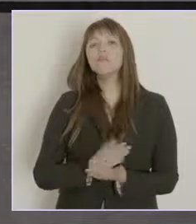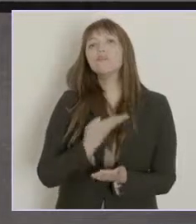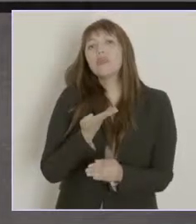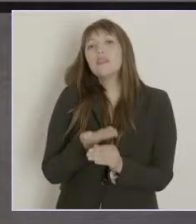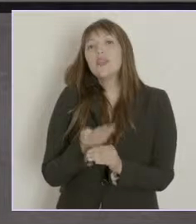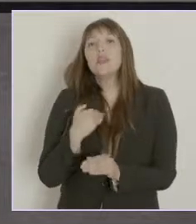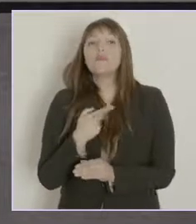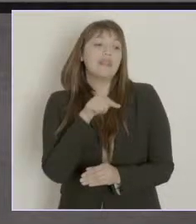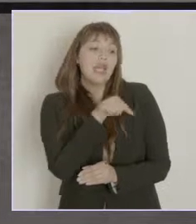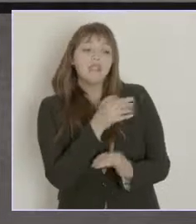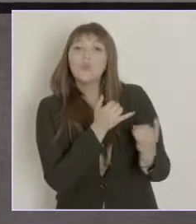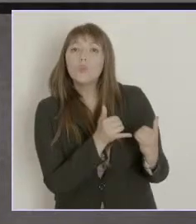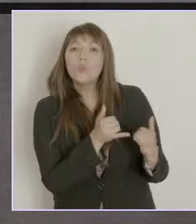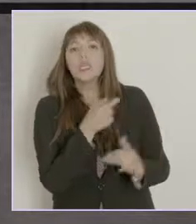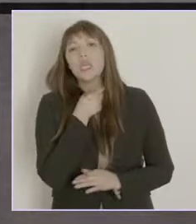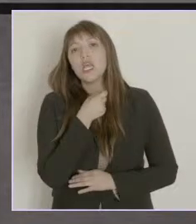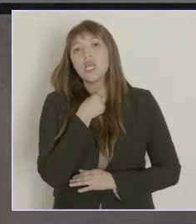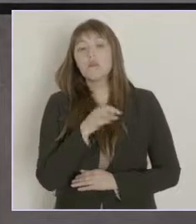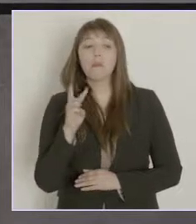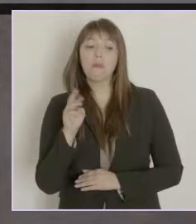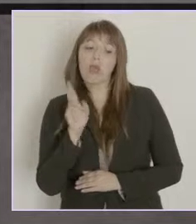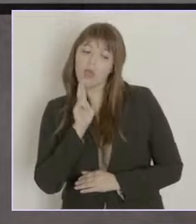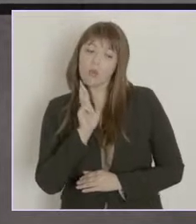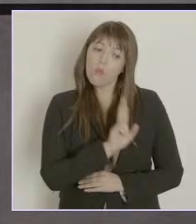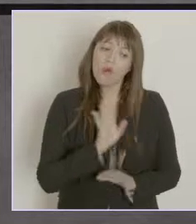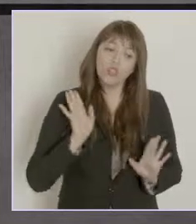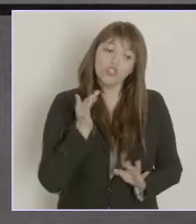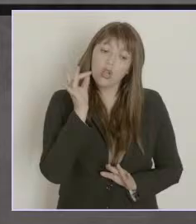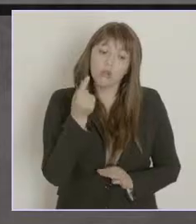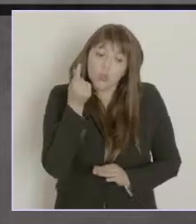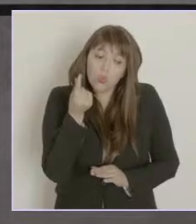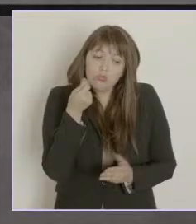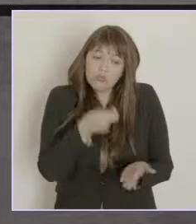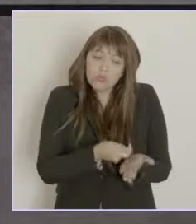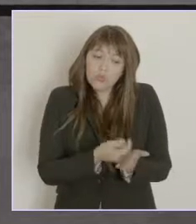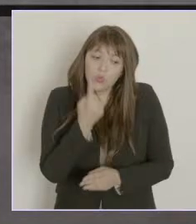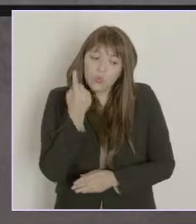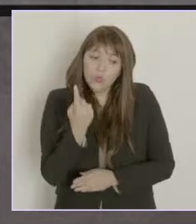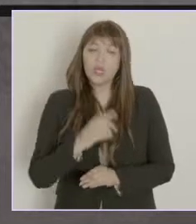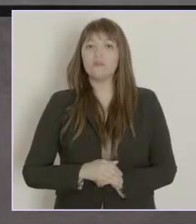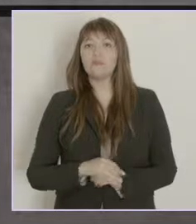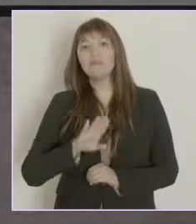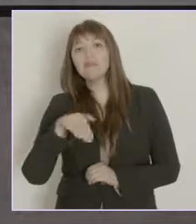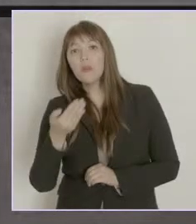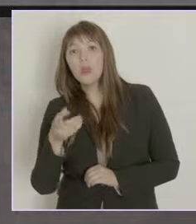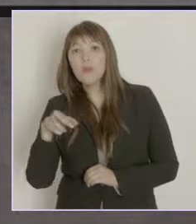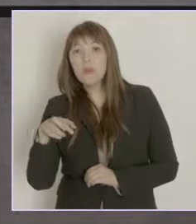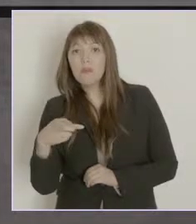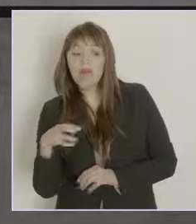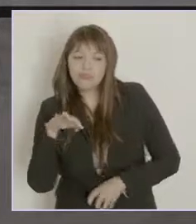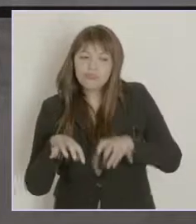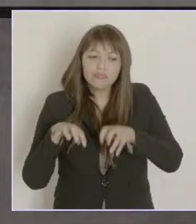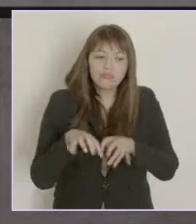dijeron: «Mamá, queremos ese juguete». La mamá le respondió: «Pero solo me alcanza para una». Después llegó el papá